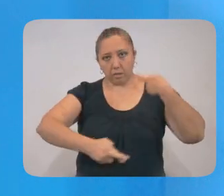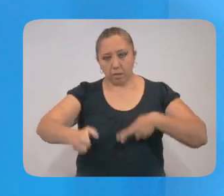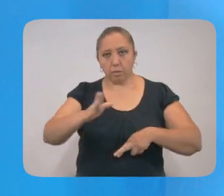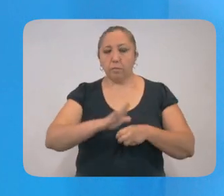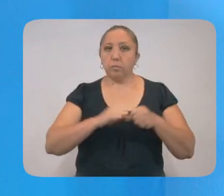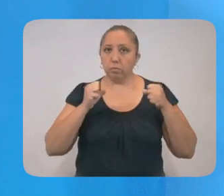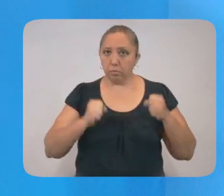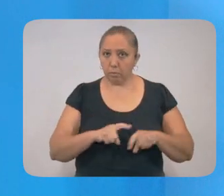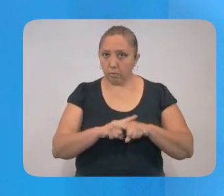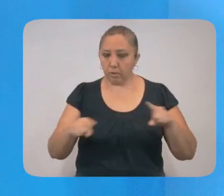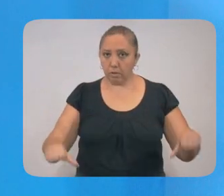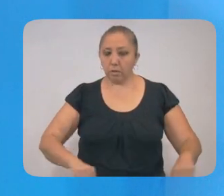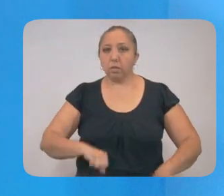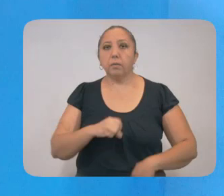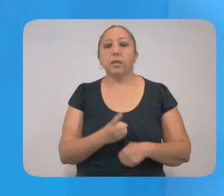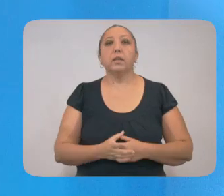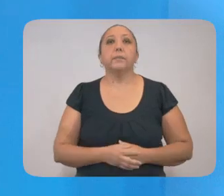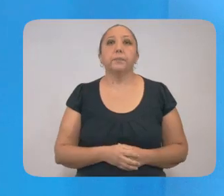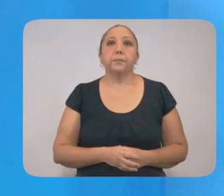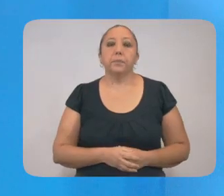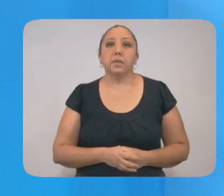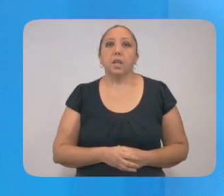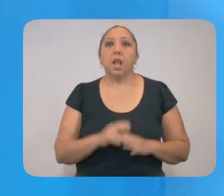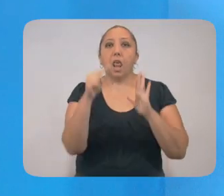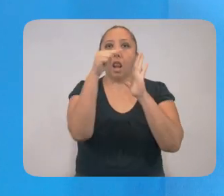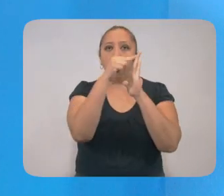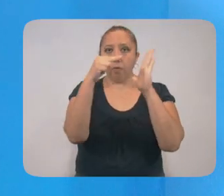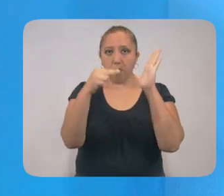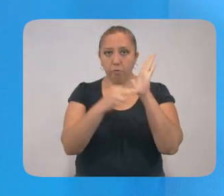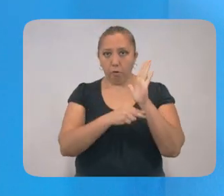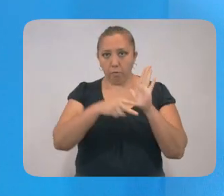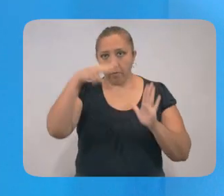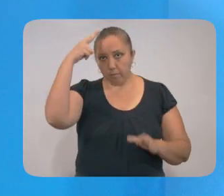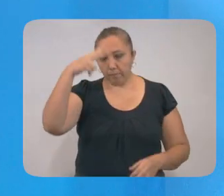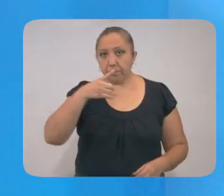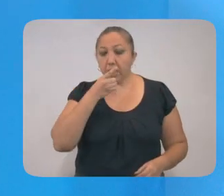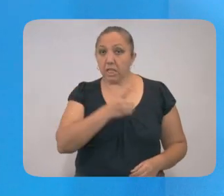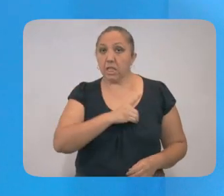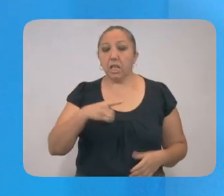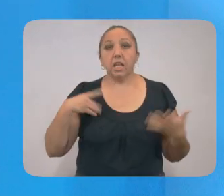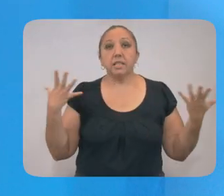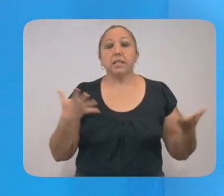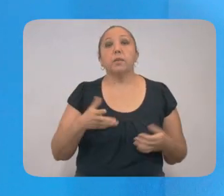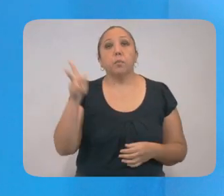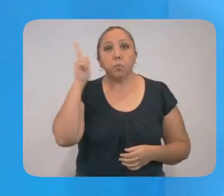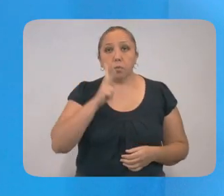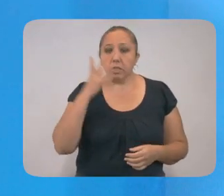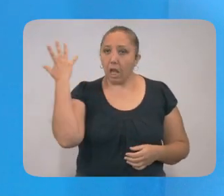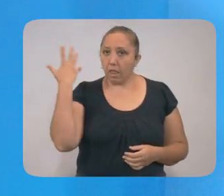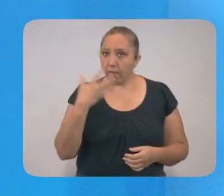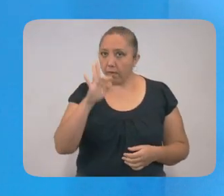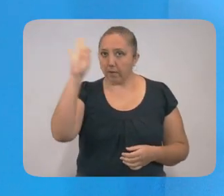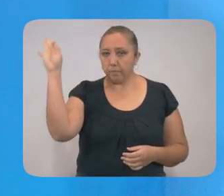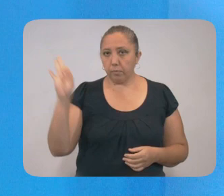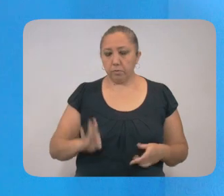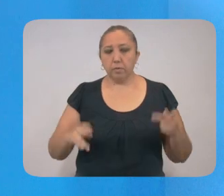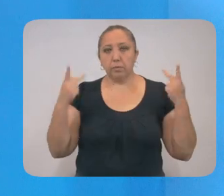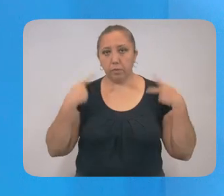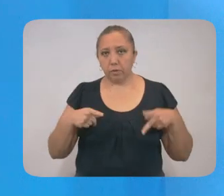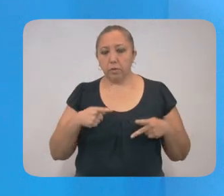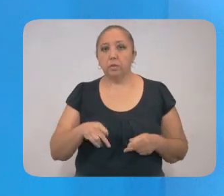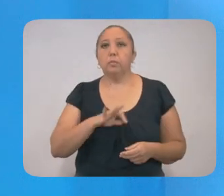retorno seguro a diversas actividades. La norma de la Federación marca que se deben realizar pruebas al 10% de los